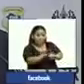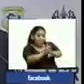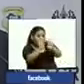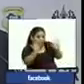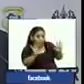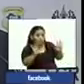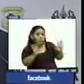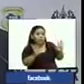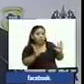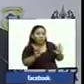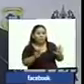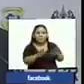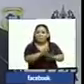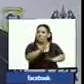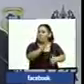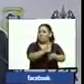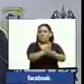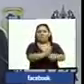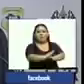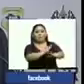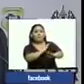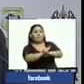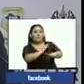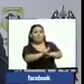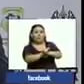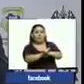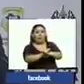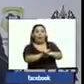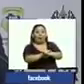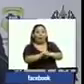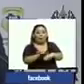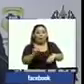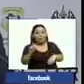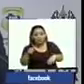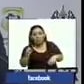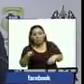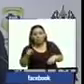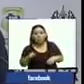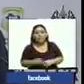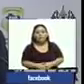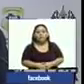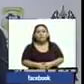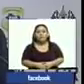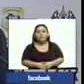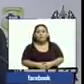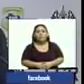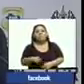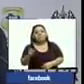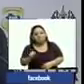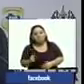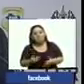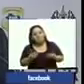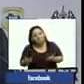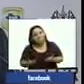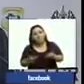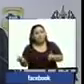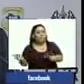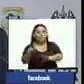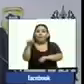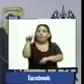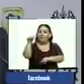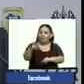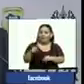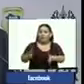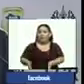y evite el juego de alentar la corrupción, en ese sentido también